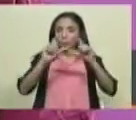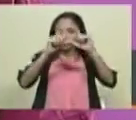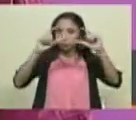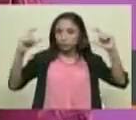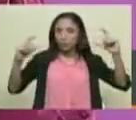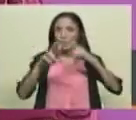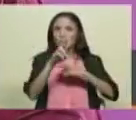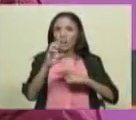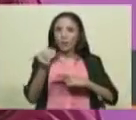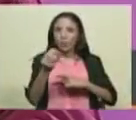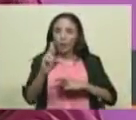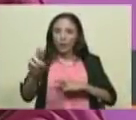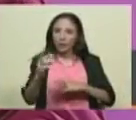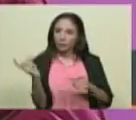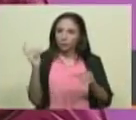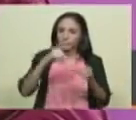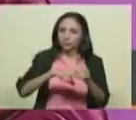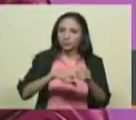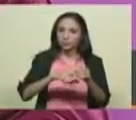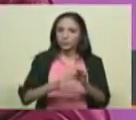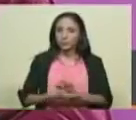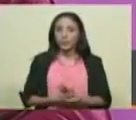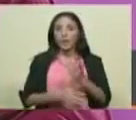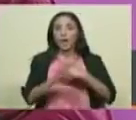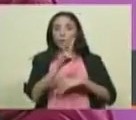código BQR y busca la página